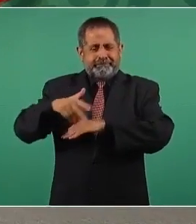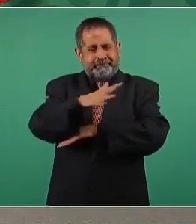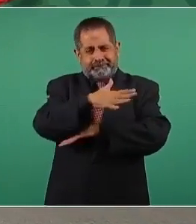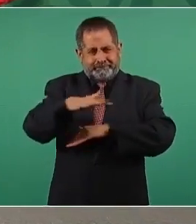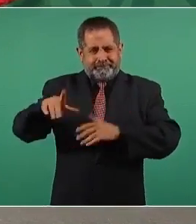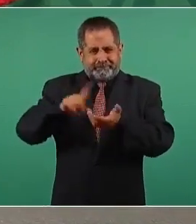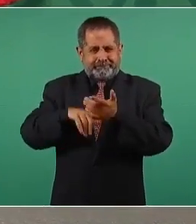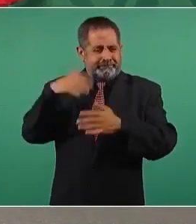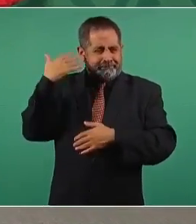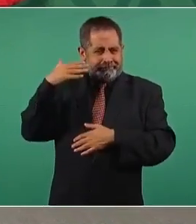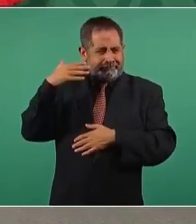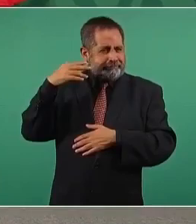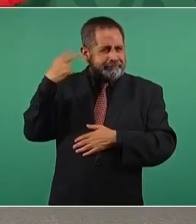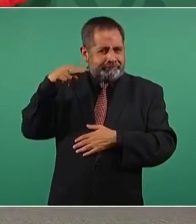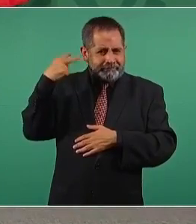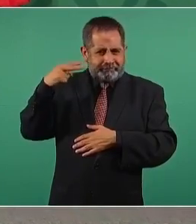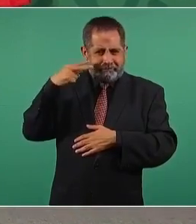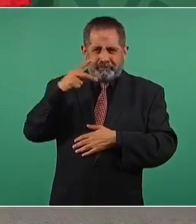ahí en el faro,